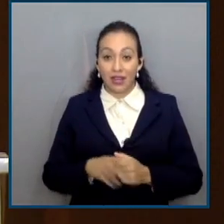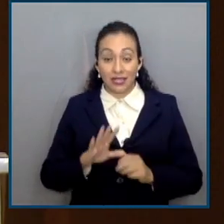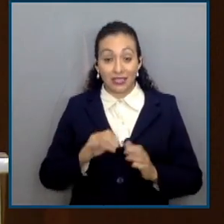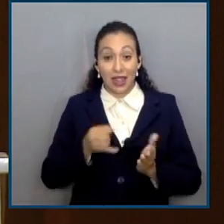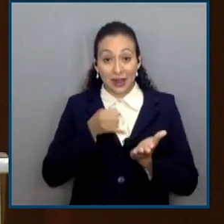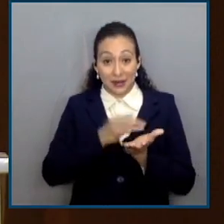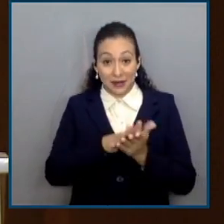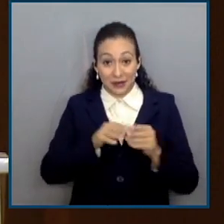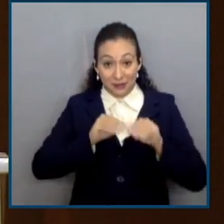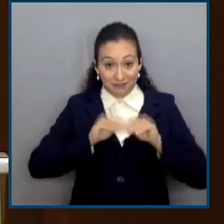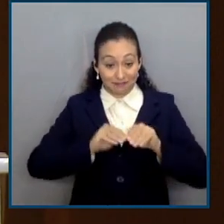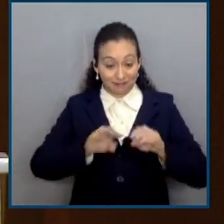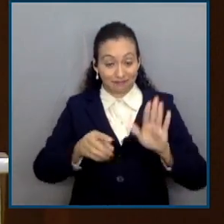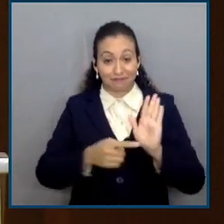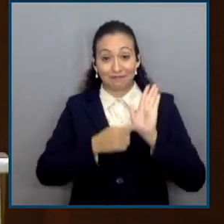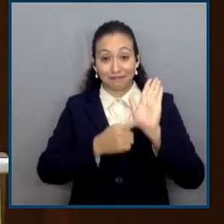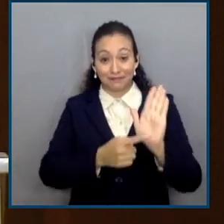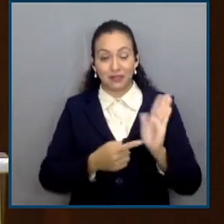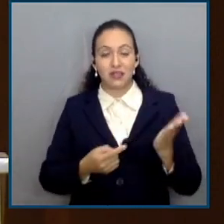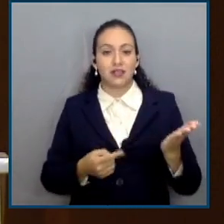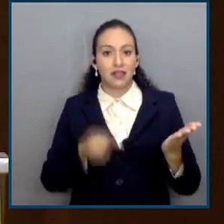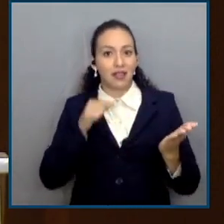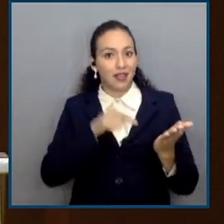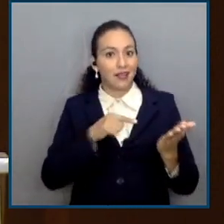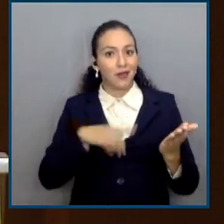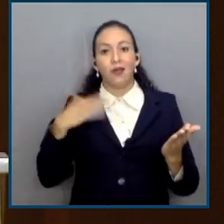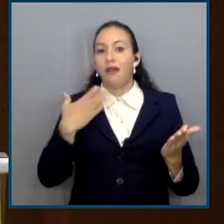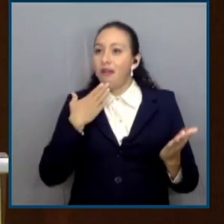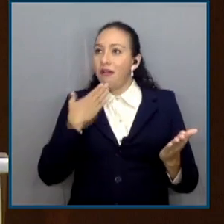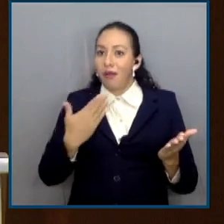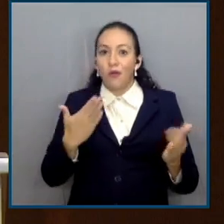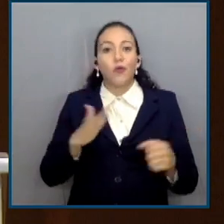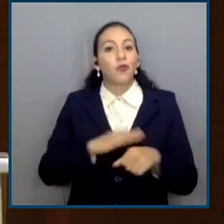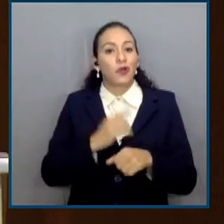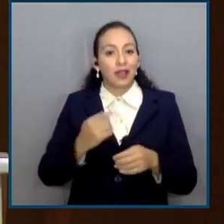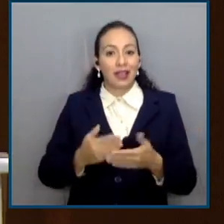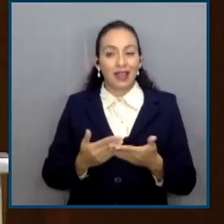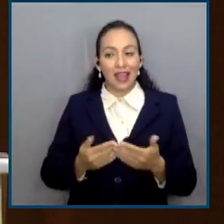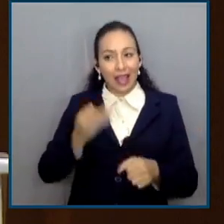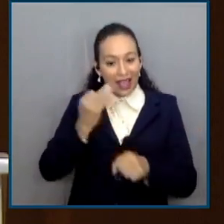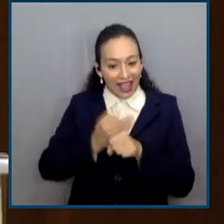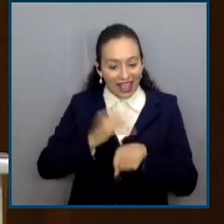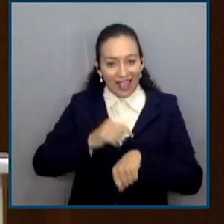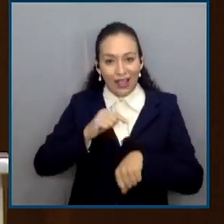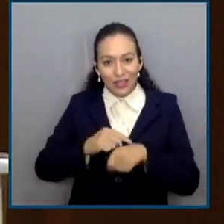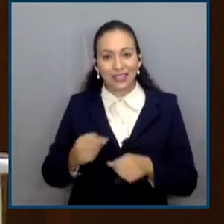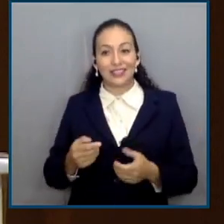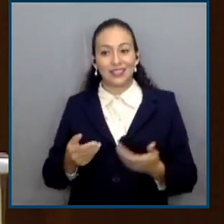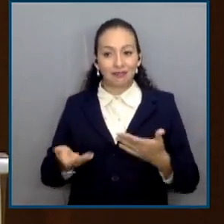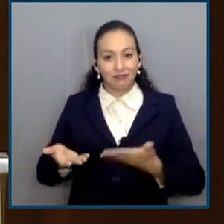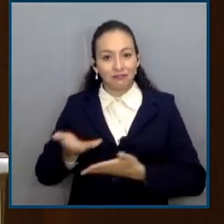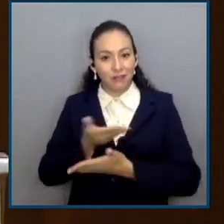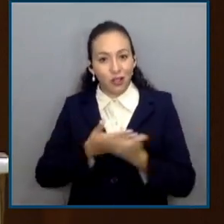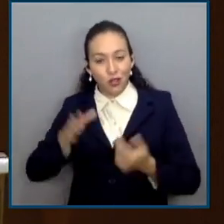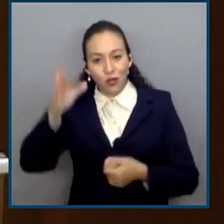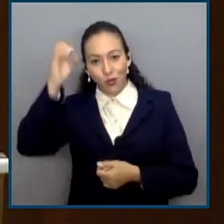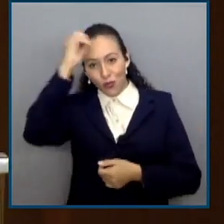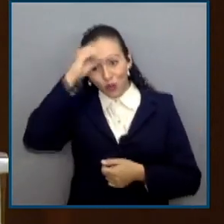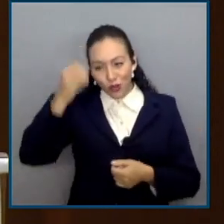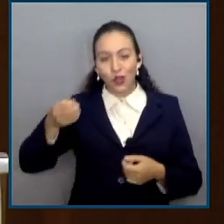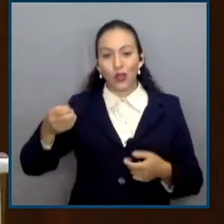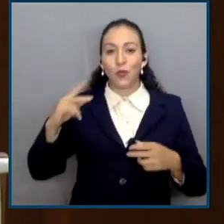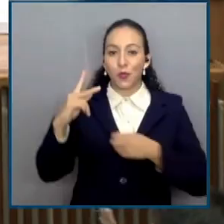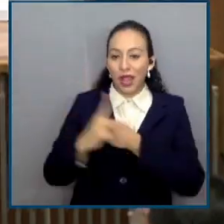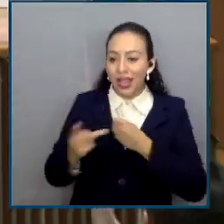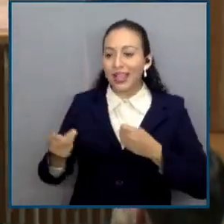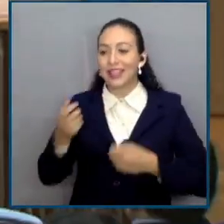muy oportuno porque es un momento de coyunturas, de reflexiones y de cambios. Es muy oportuno para la academia y para el foro de